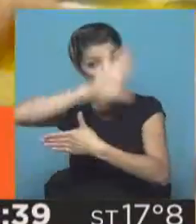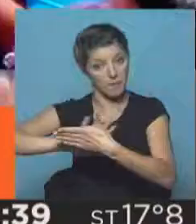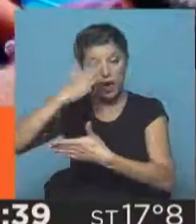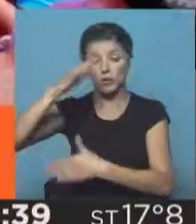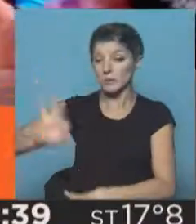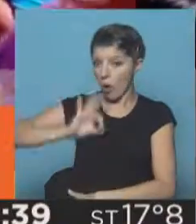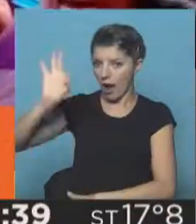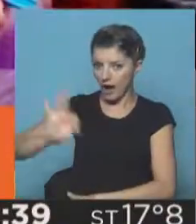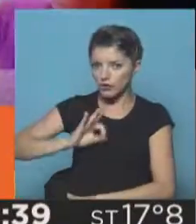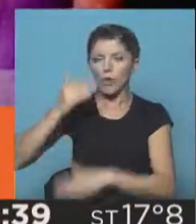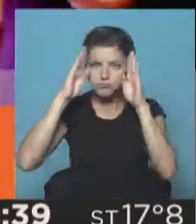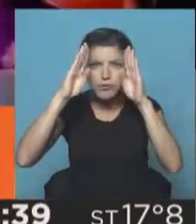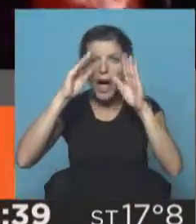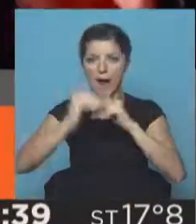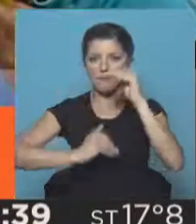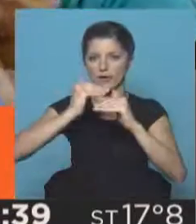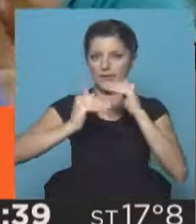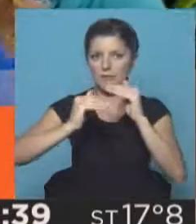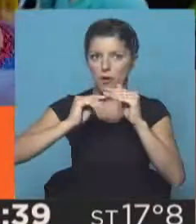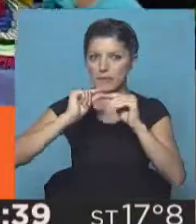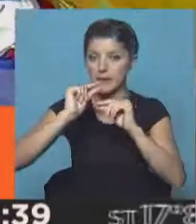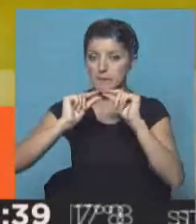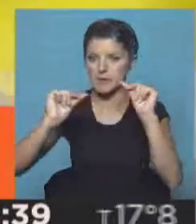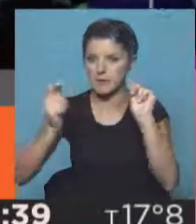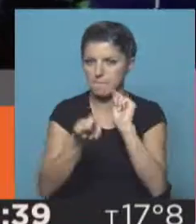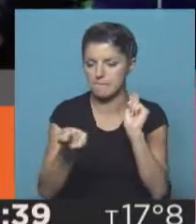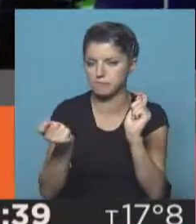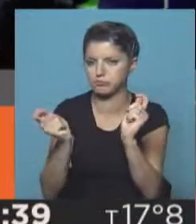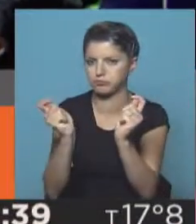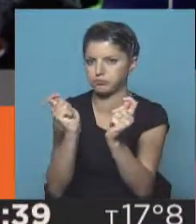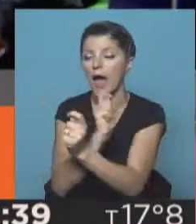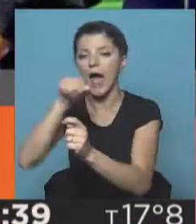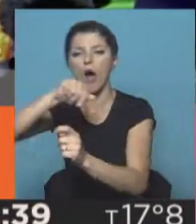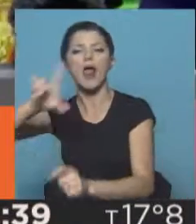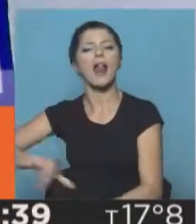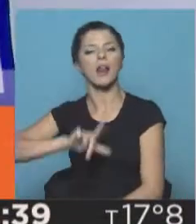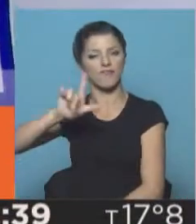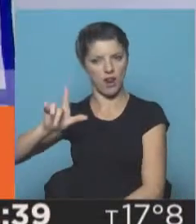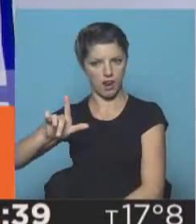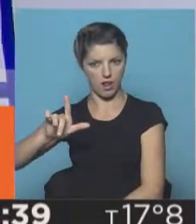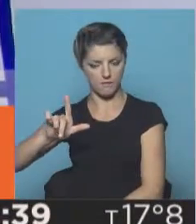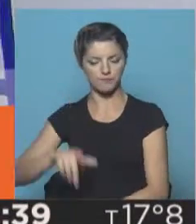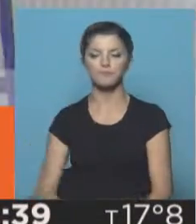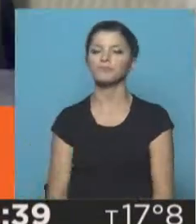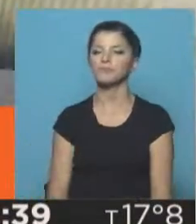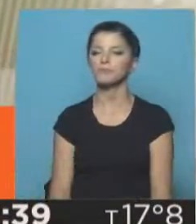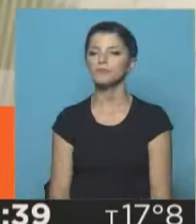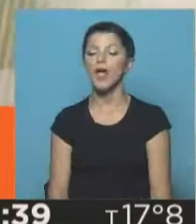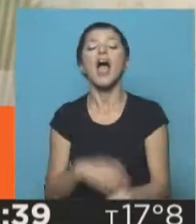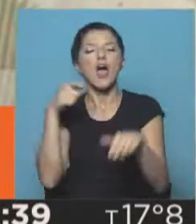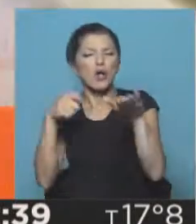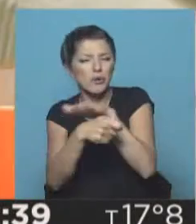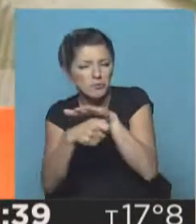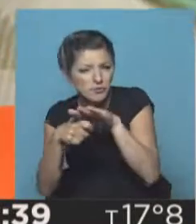las banderas del progresismo van perdiendo terreno frente a propuestas de corte liberal. Por un lado, la corrupción extendida